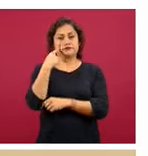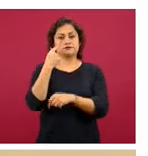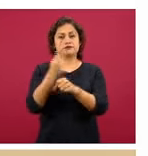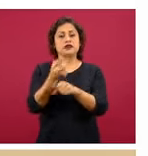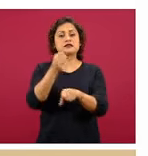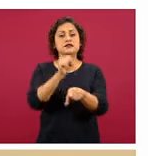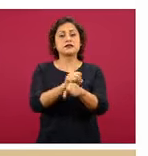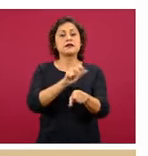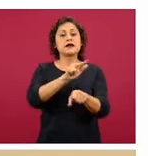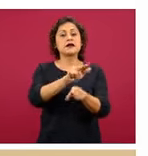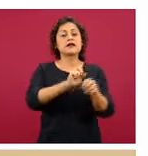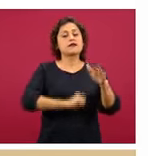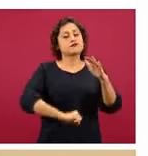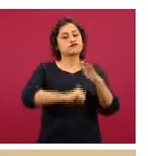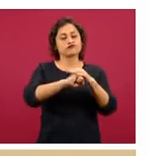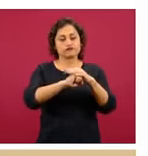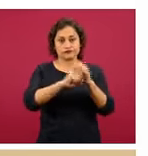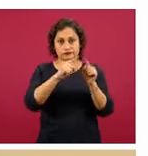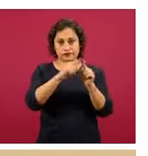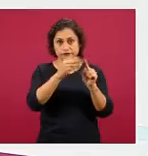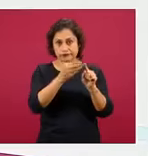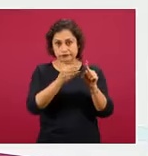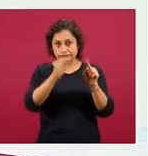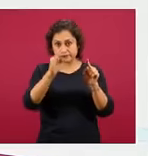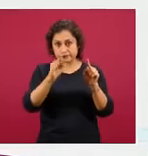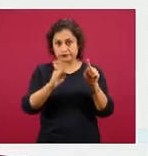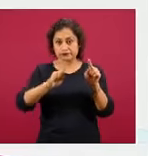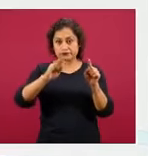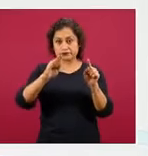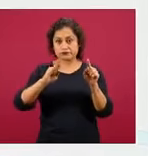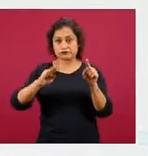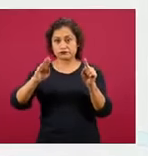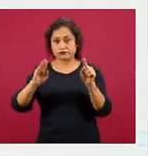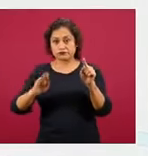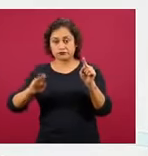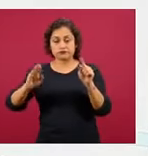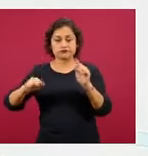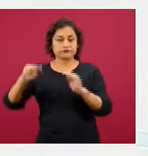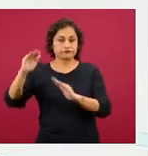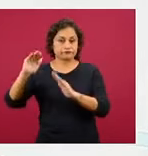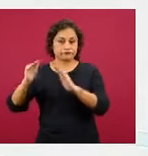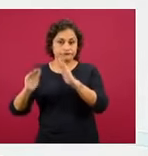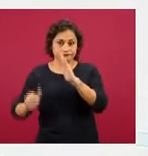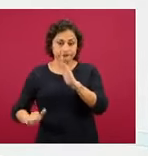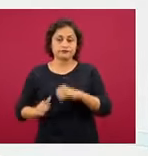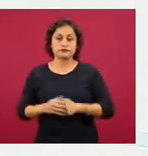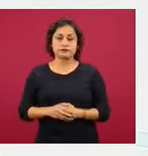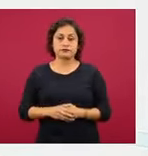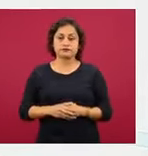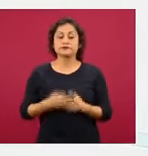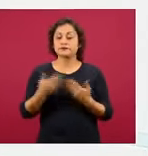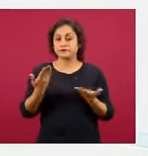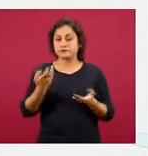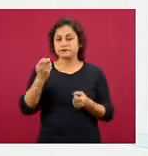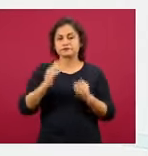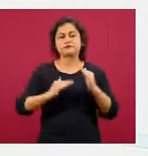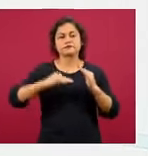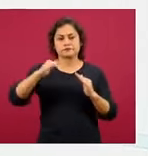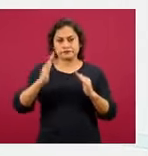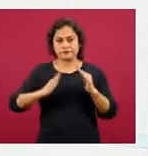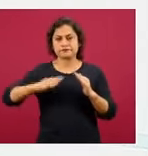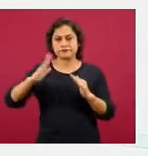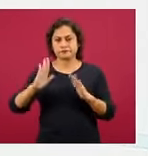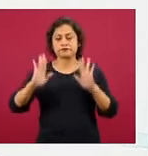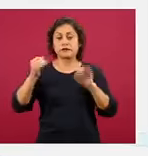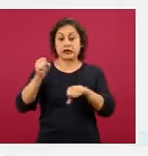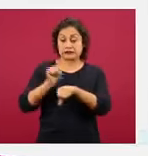18, donde tuvo su mayor pico de exceso de mortalidad, pues prácticamente ha ido descendiendo también con algunas subidas y bajadas y en la